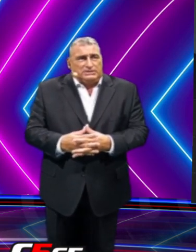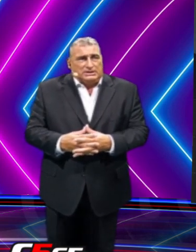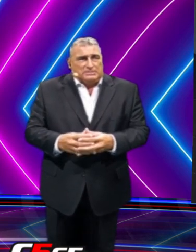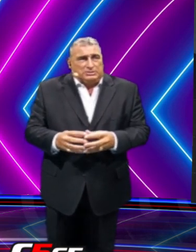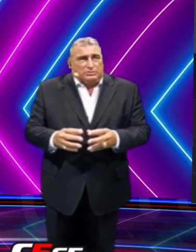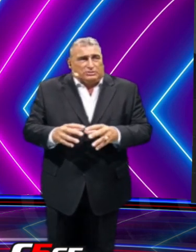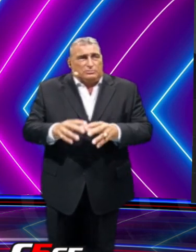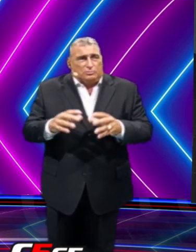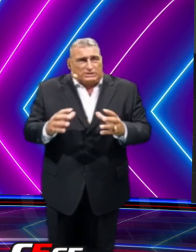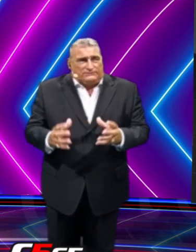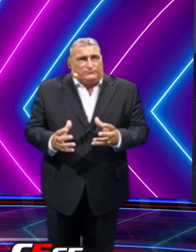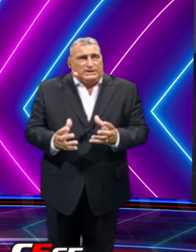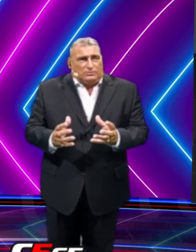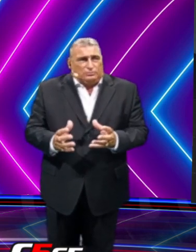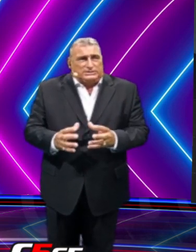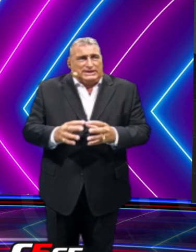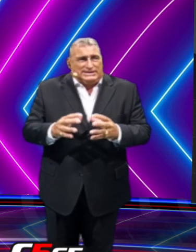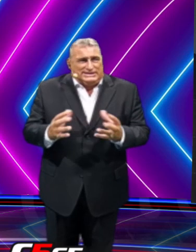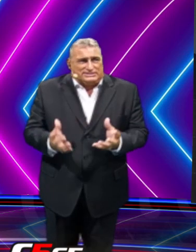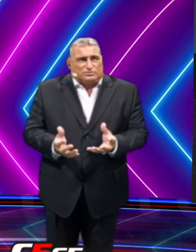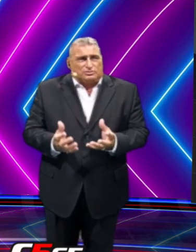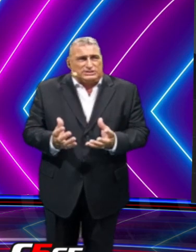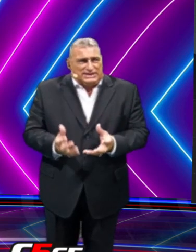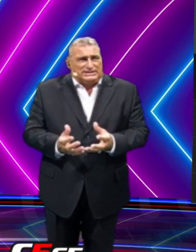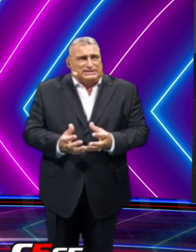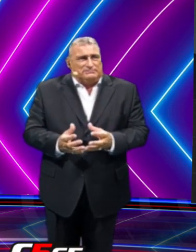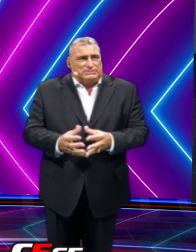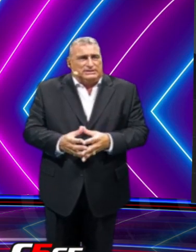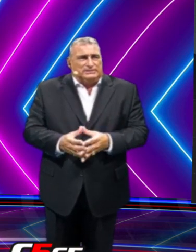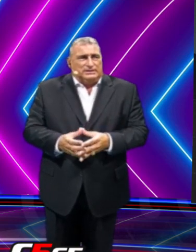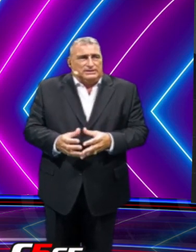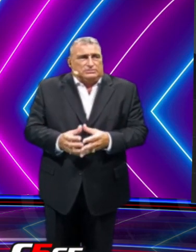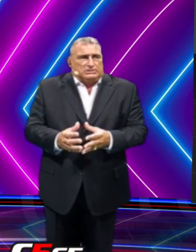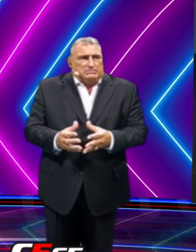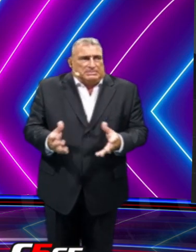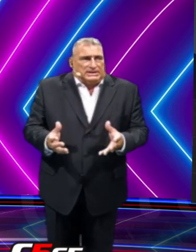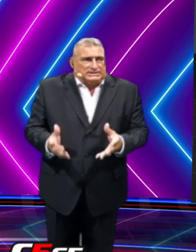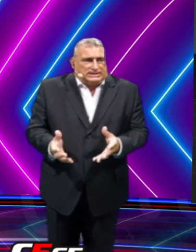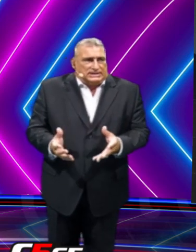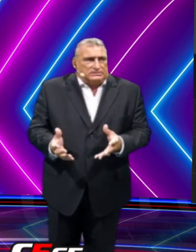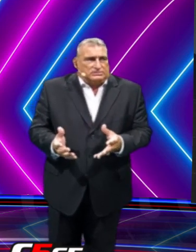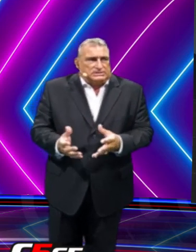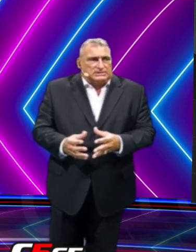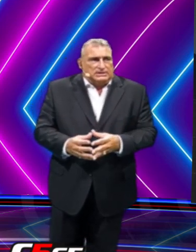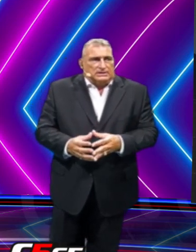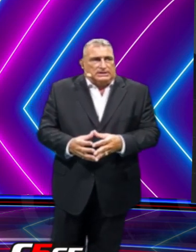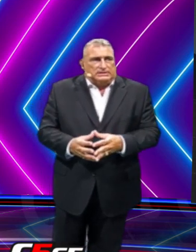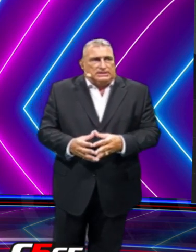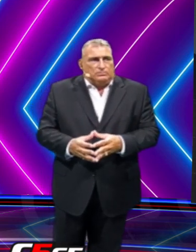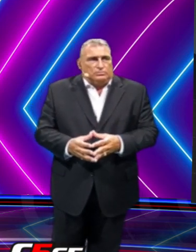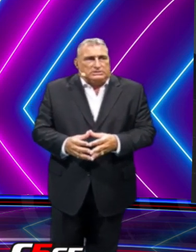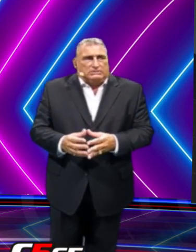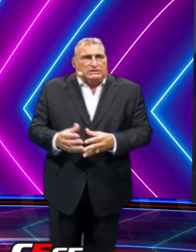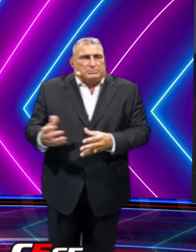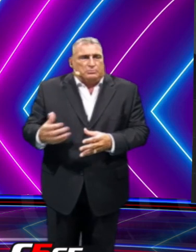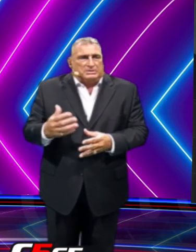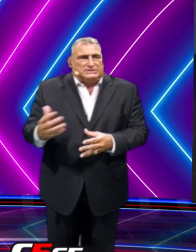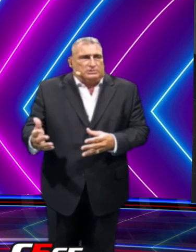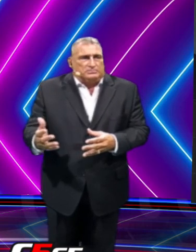rugby, pero es como que fuera otra élite social también. Eso es lo que me plantean. Entonces, uno tiene